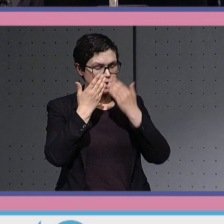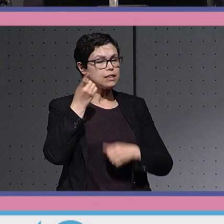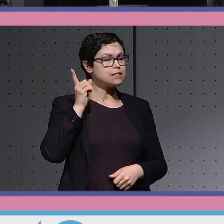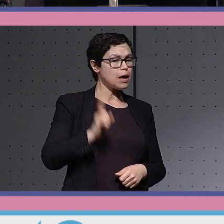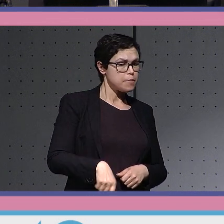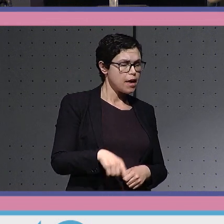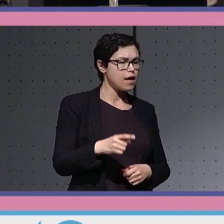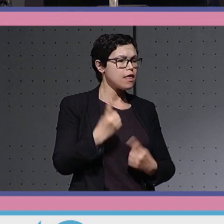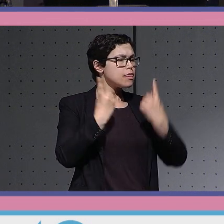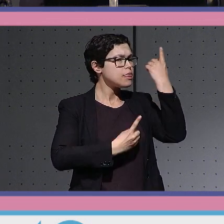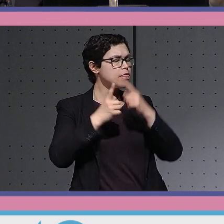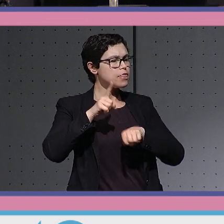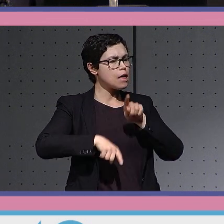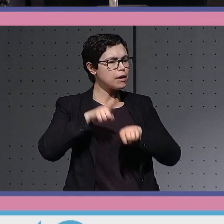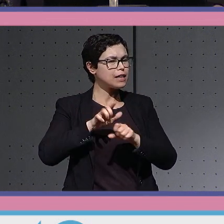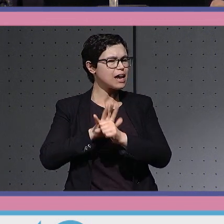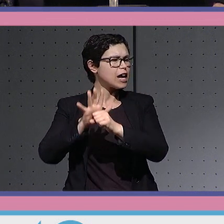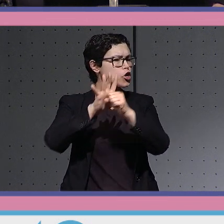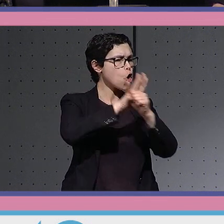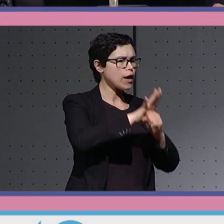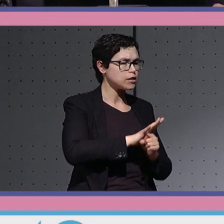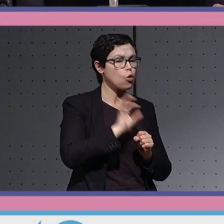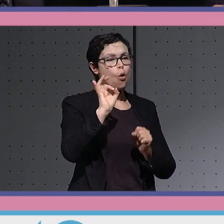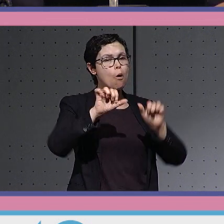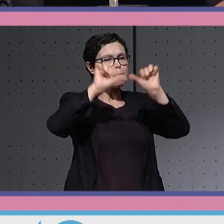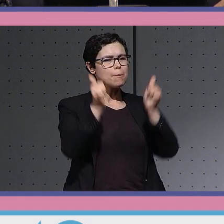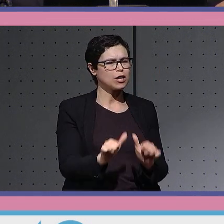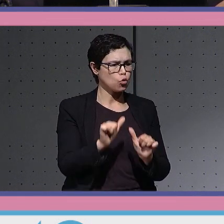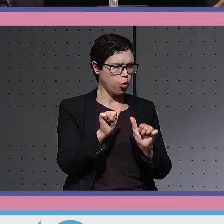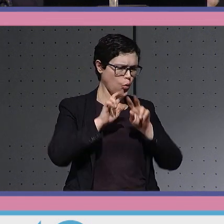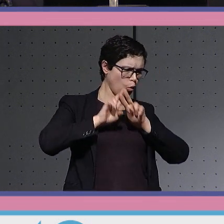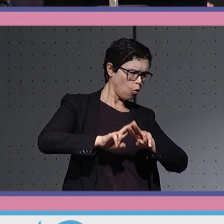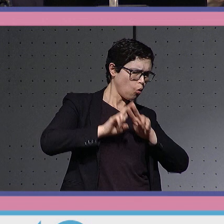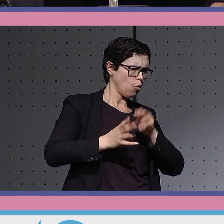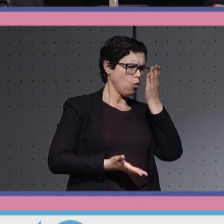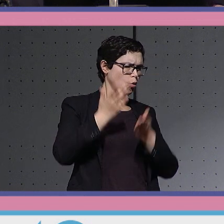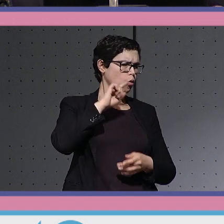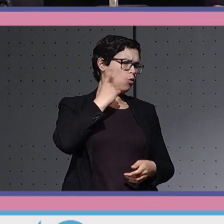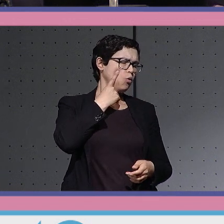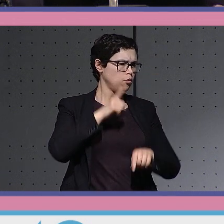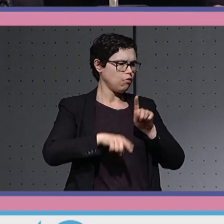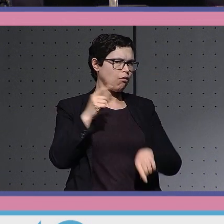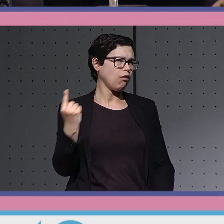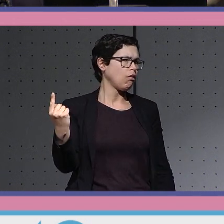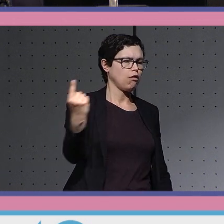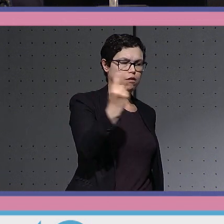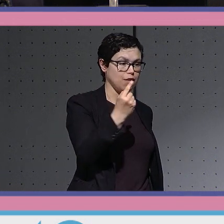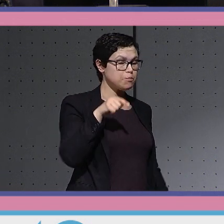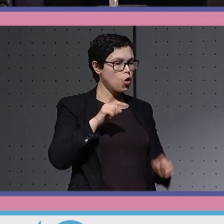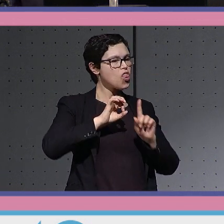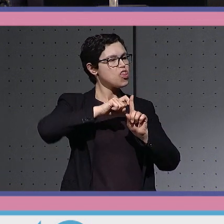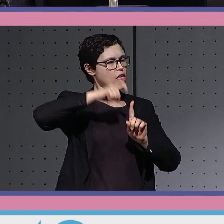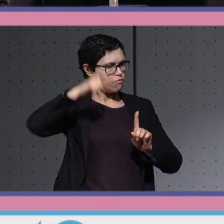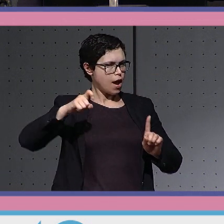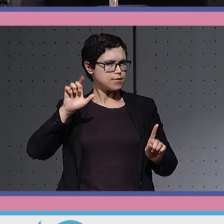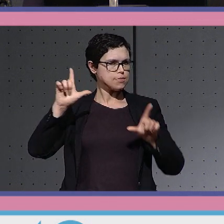en las regiones o en la forma o en la metodología en que se haga la valoración. En cualquier caso, estos son las cifras con las que nos movemos y esto da